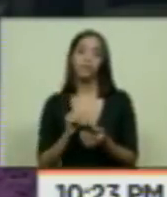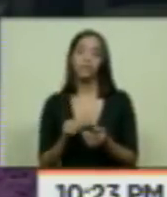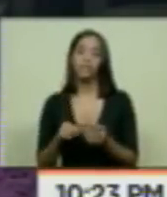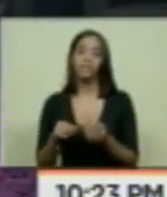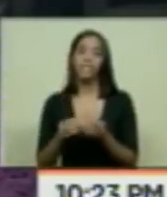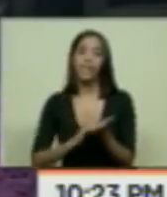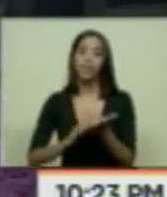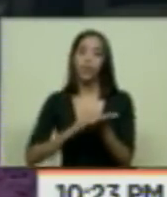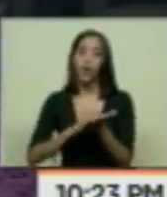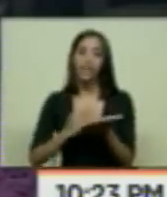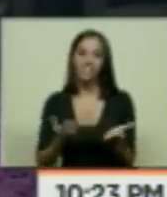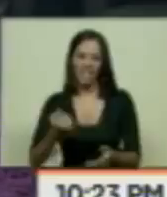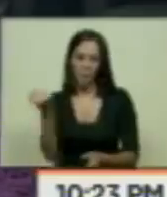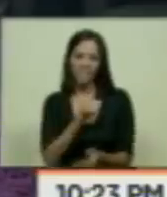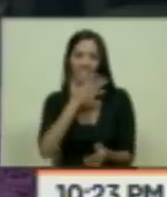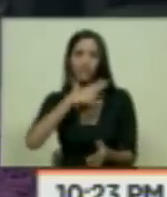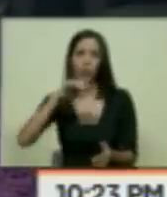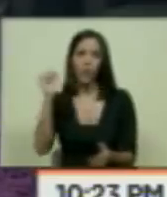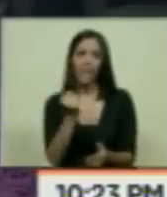matar soberano?